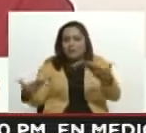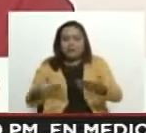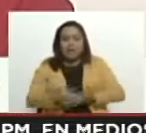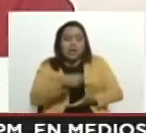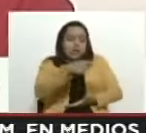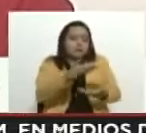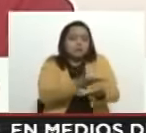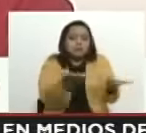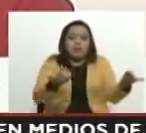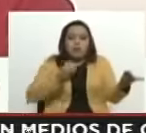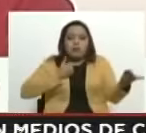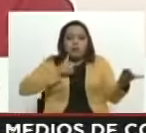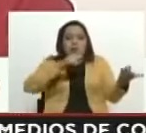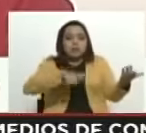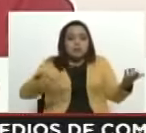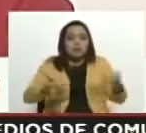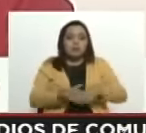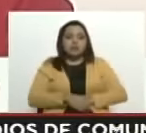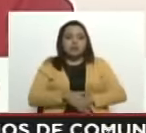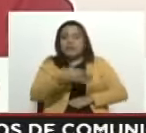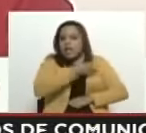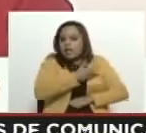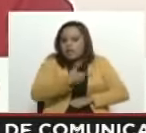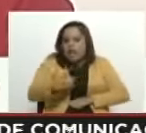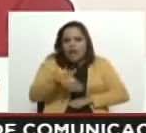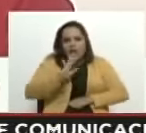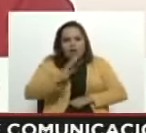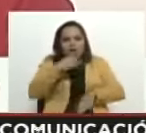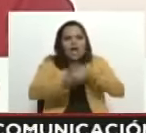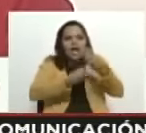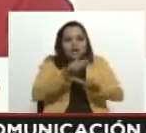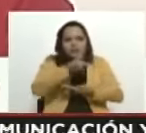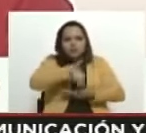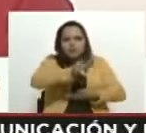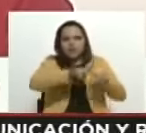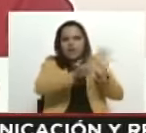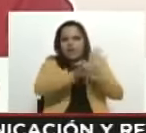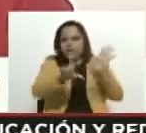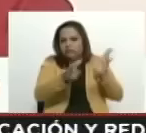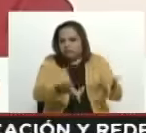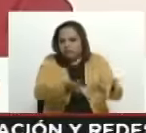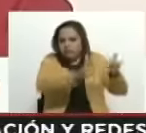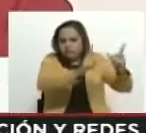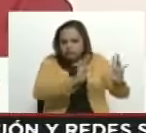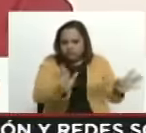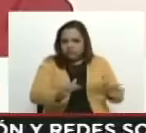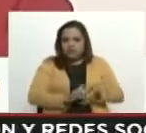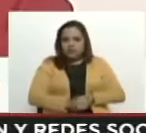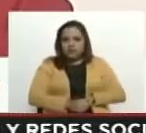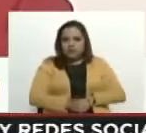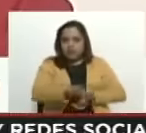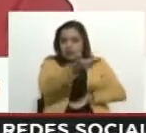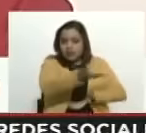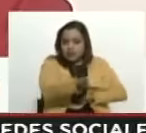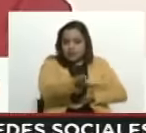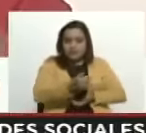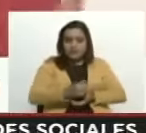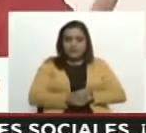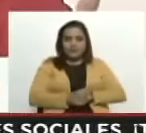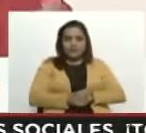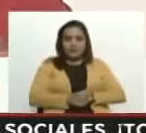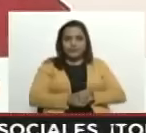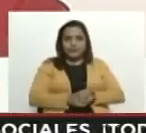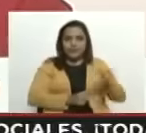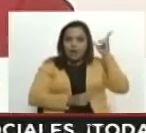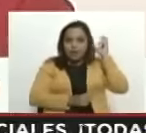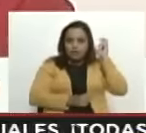ciudadano que así quiera hacer uso legal de este, de esto